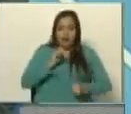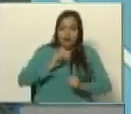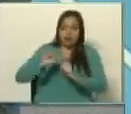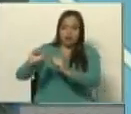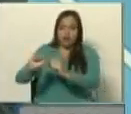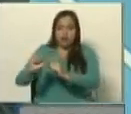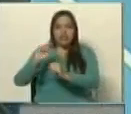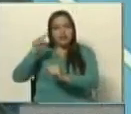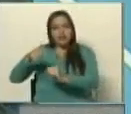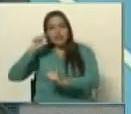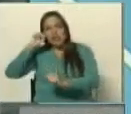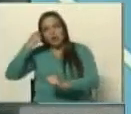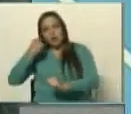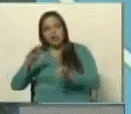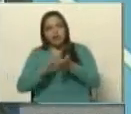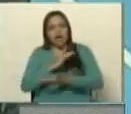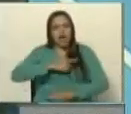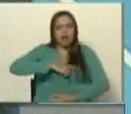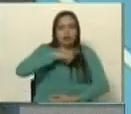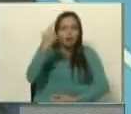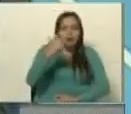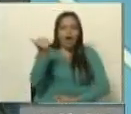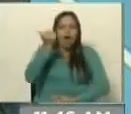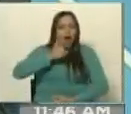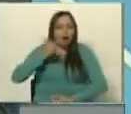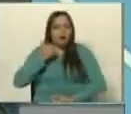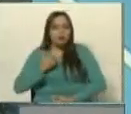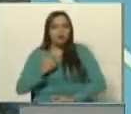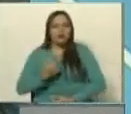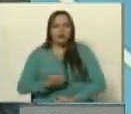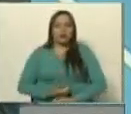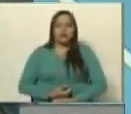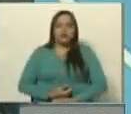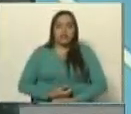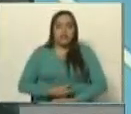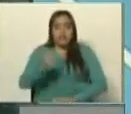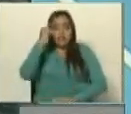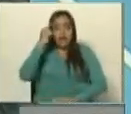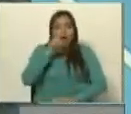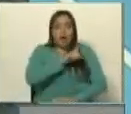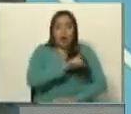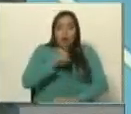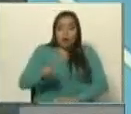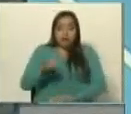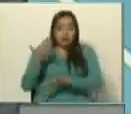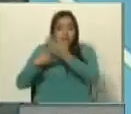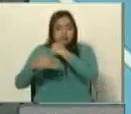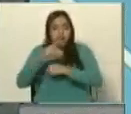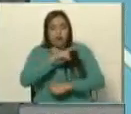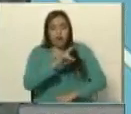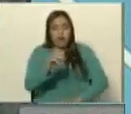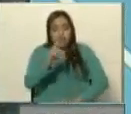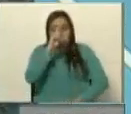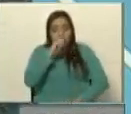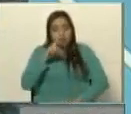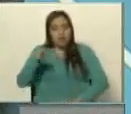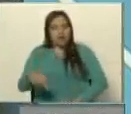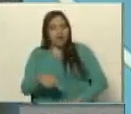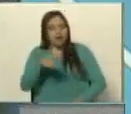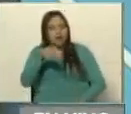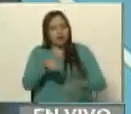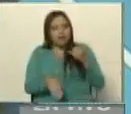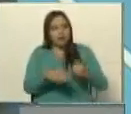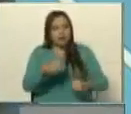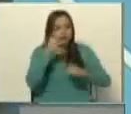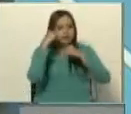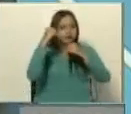al oprobio, a la vergüenza, a la violación, al abuso del día 11, hace 20 años, y el recuerdo del triunfo final. A todo 11 le